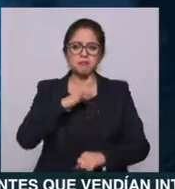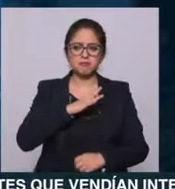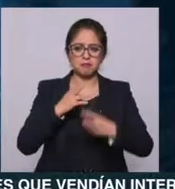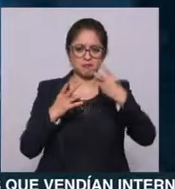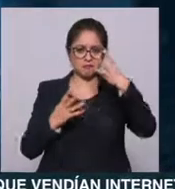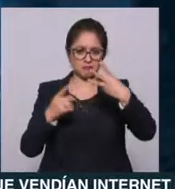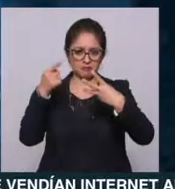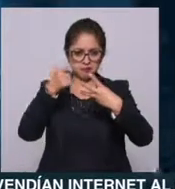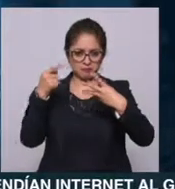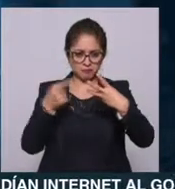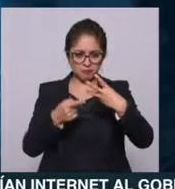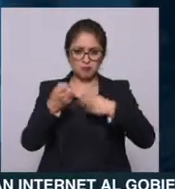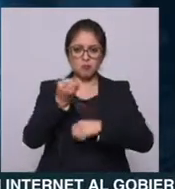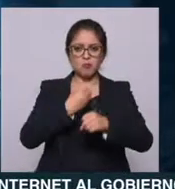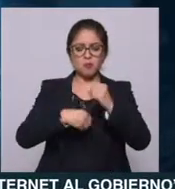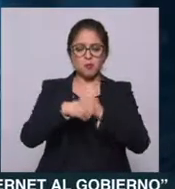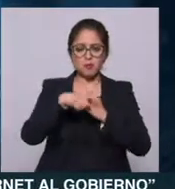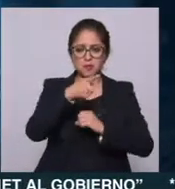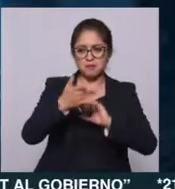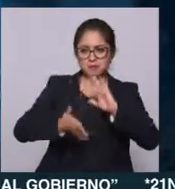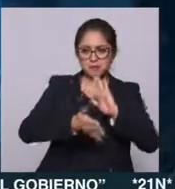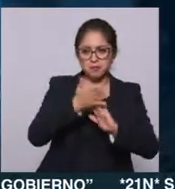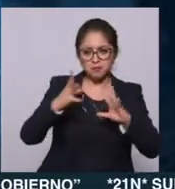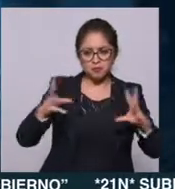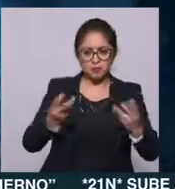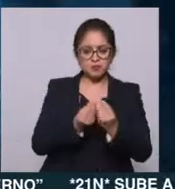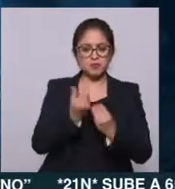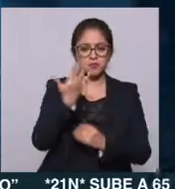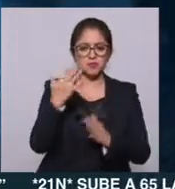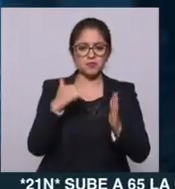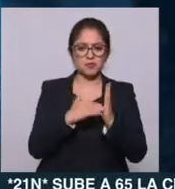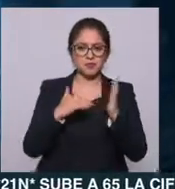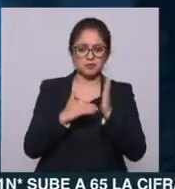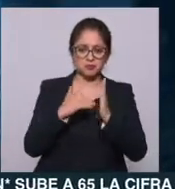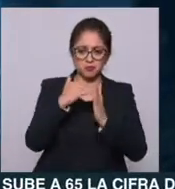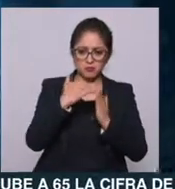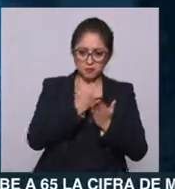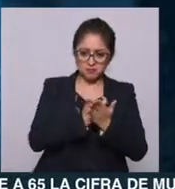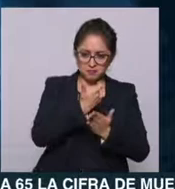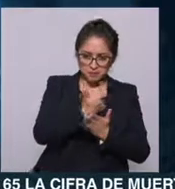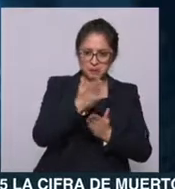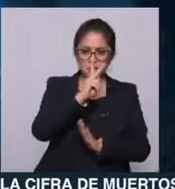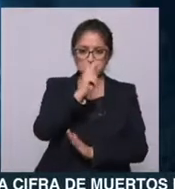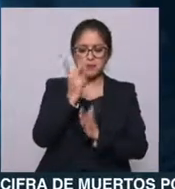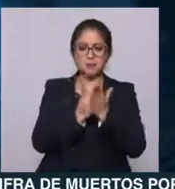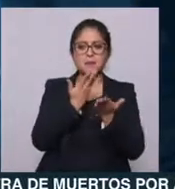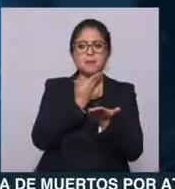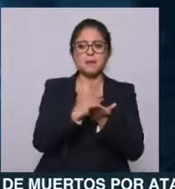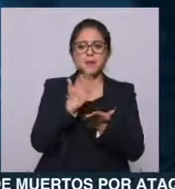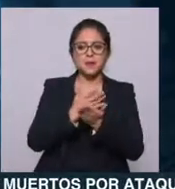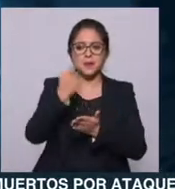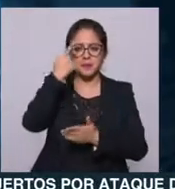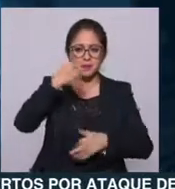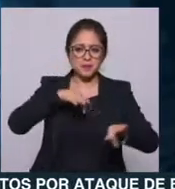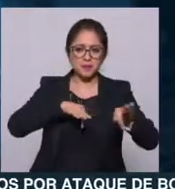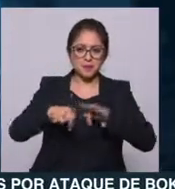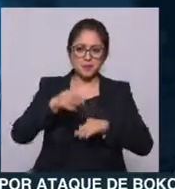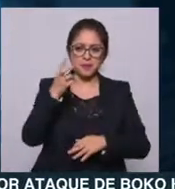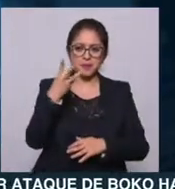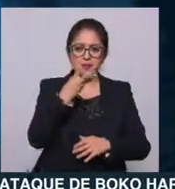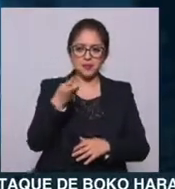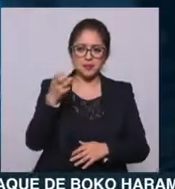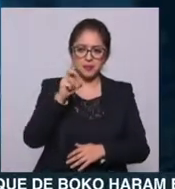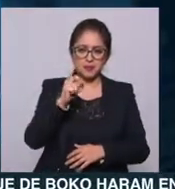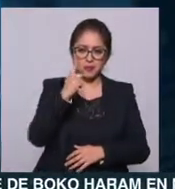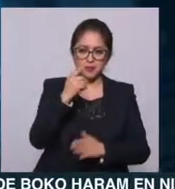ejes. Obras de infraestructura con un monto de 50,000 millones de pesos, programas de crédito para trabajadores y empresas por 331,000